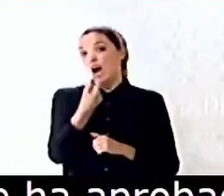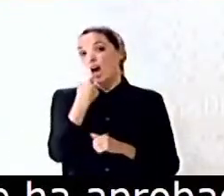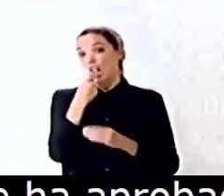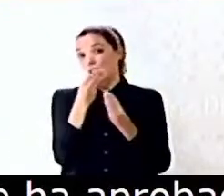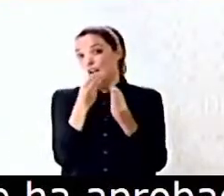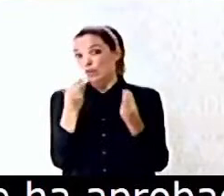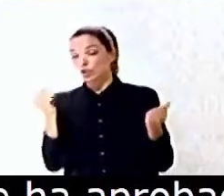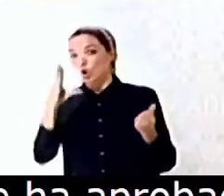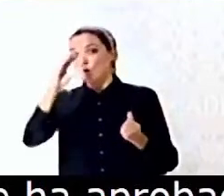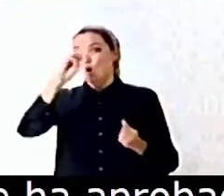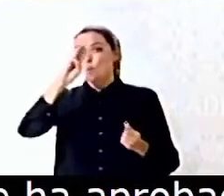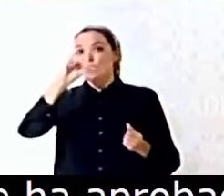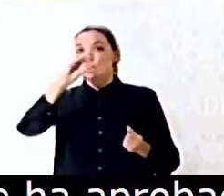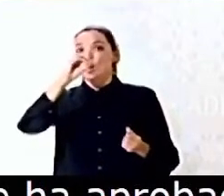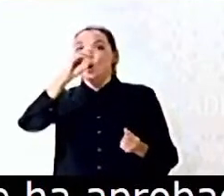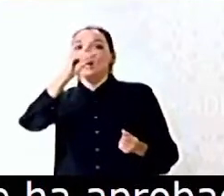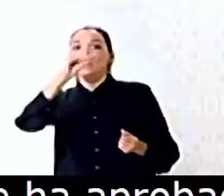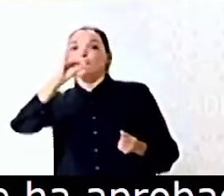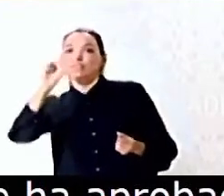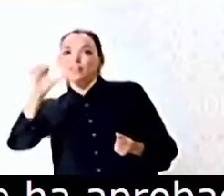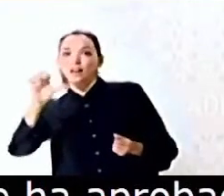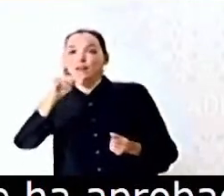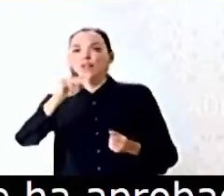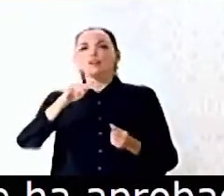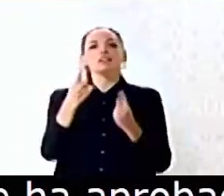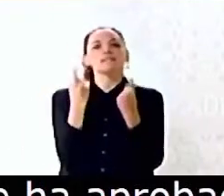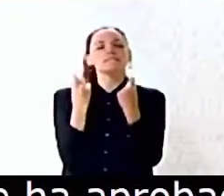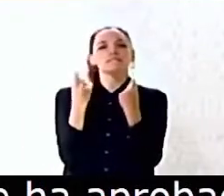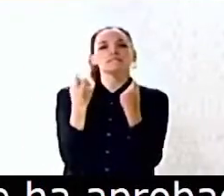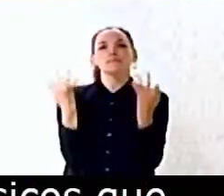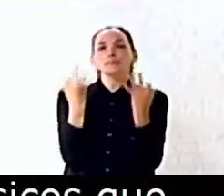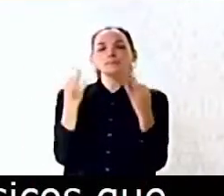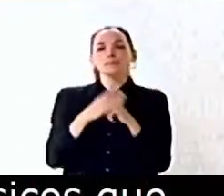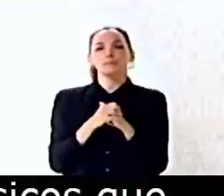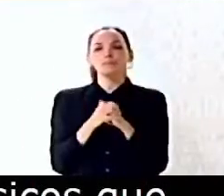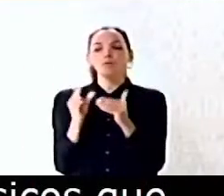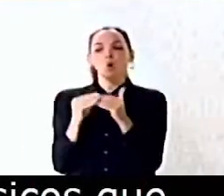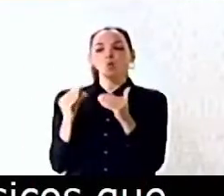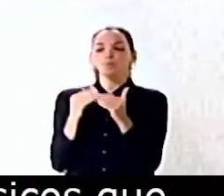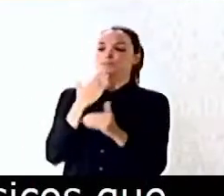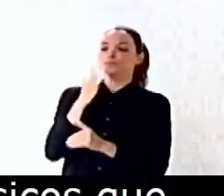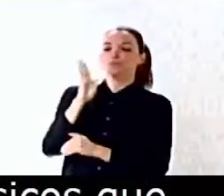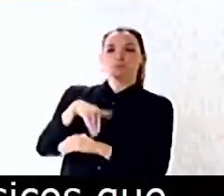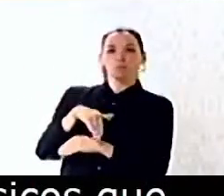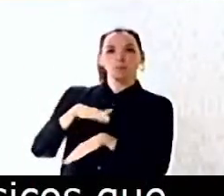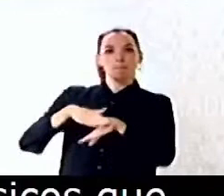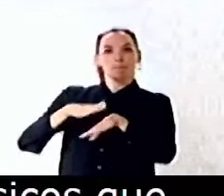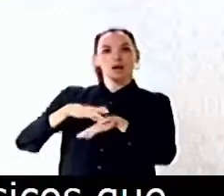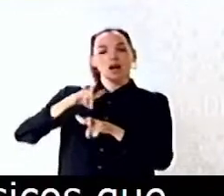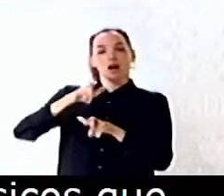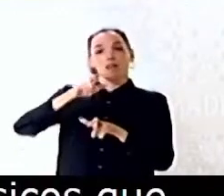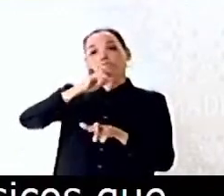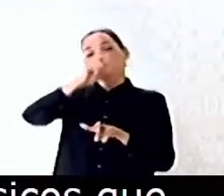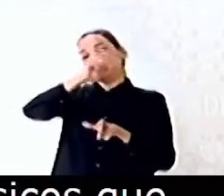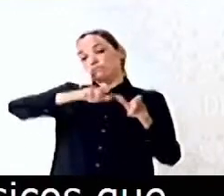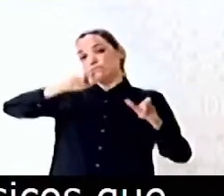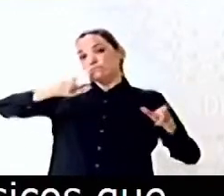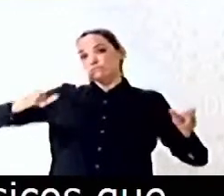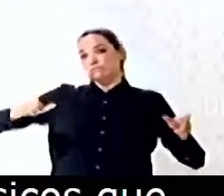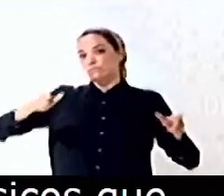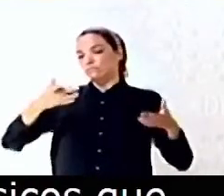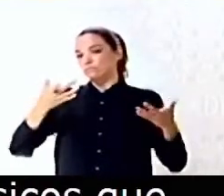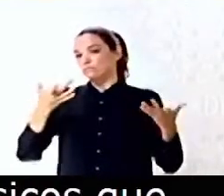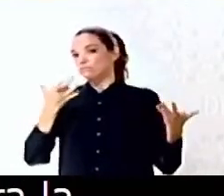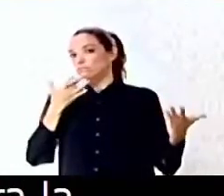opioides, que requieren de una utilización adecuada para la población que no tiene un